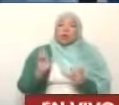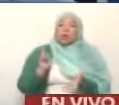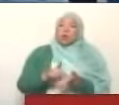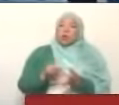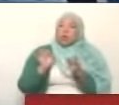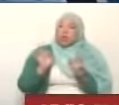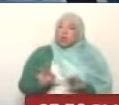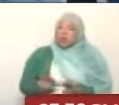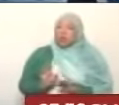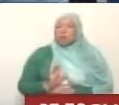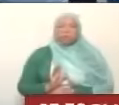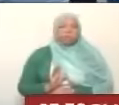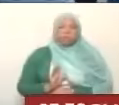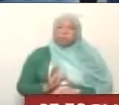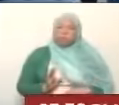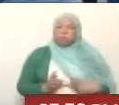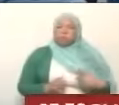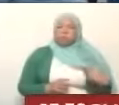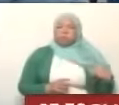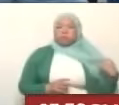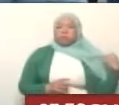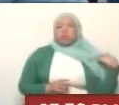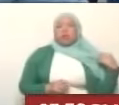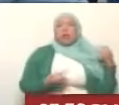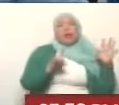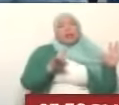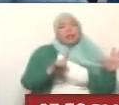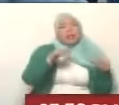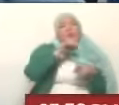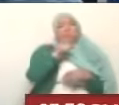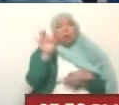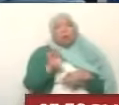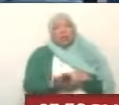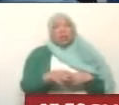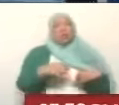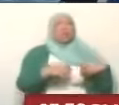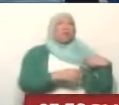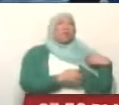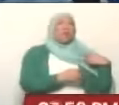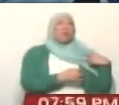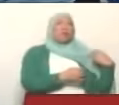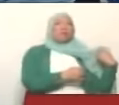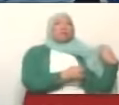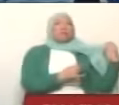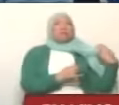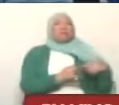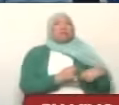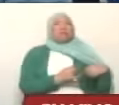seguro aún. El 6% asegura que no votará y el 16% no sabe o no responde.